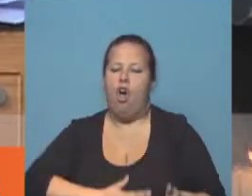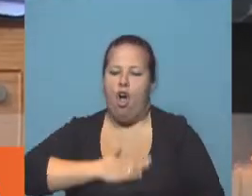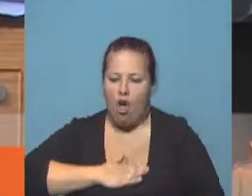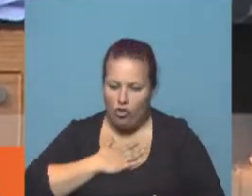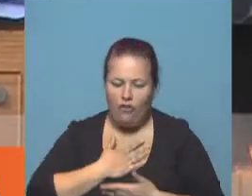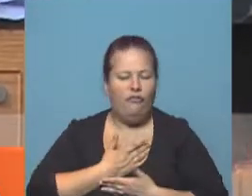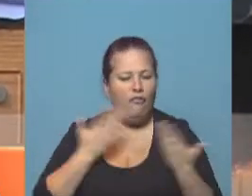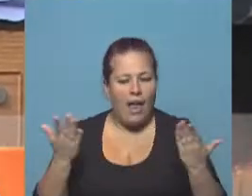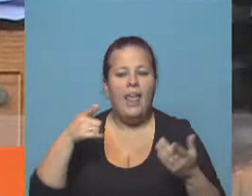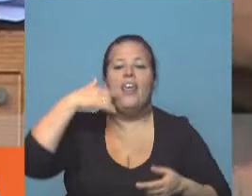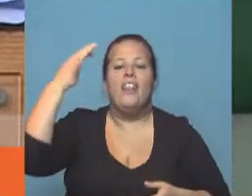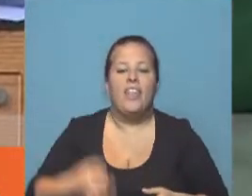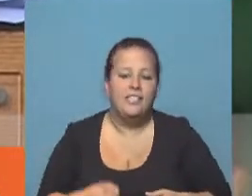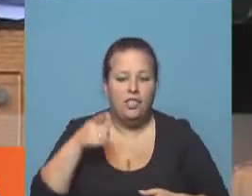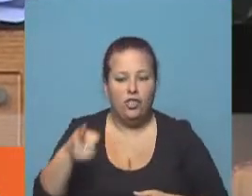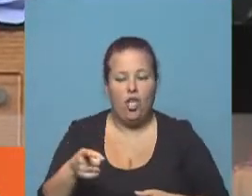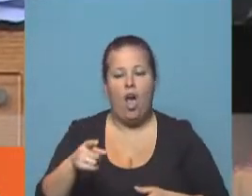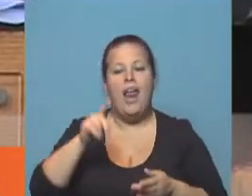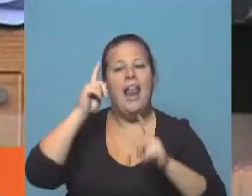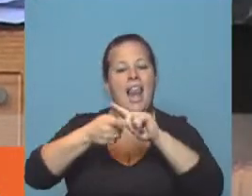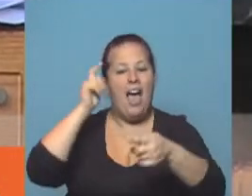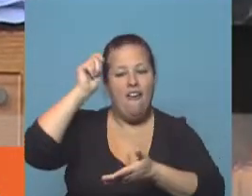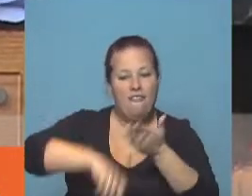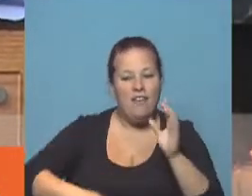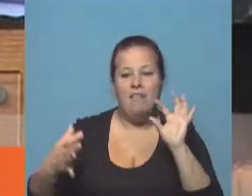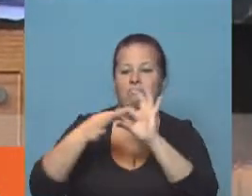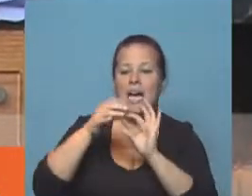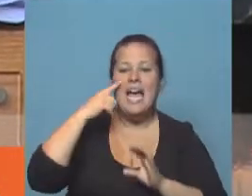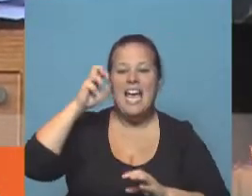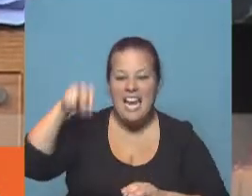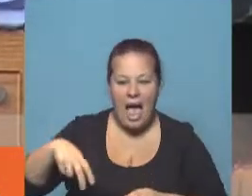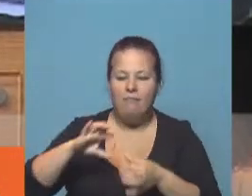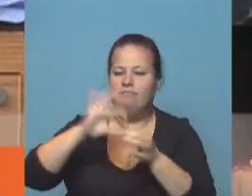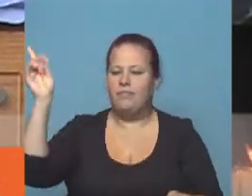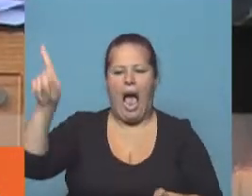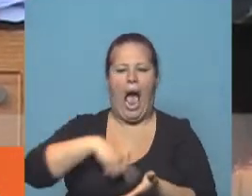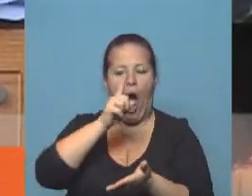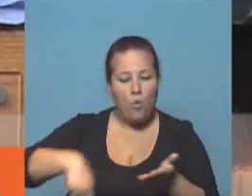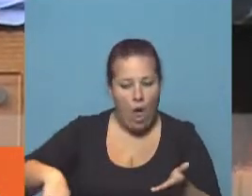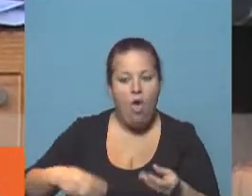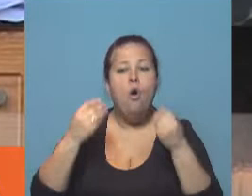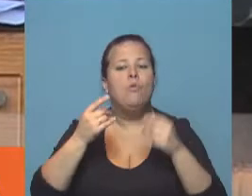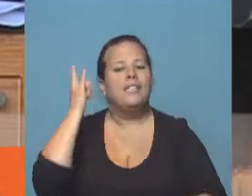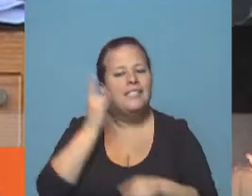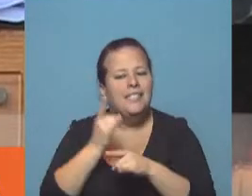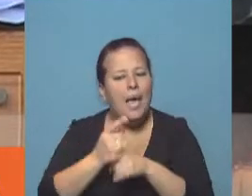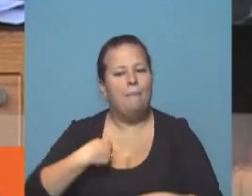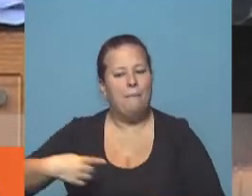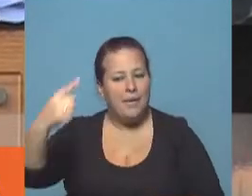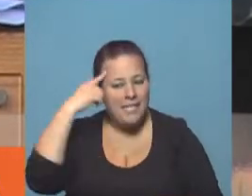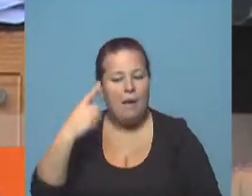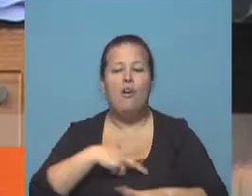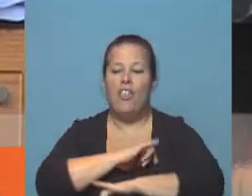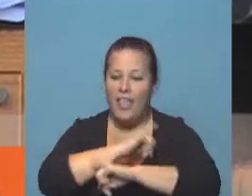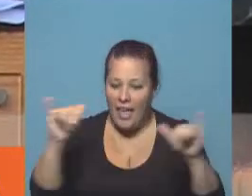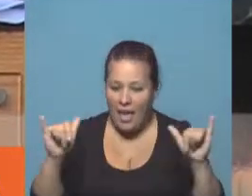satisfacción la decisión de que el memorándum de entendimiento con Irán quedaba sin efecto, porque siempre creímos y